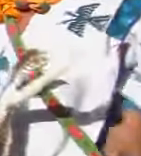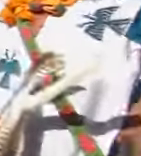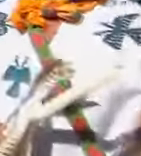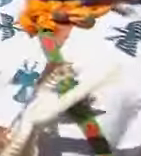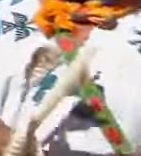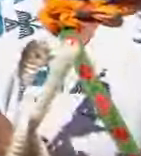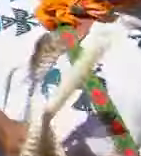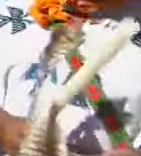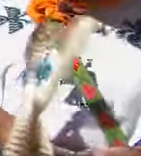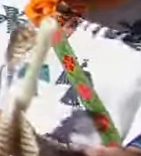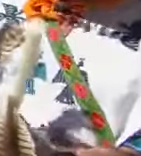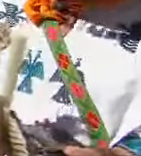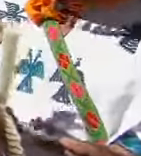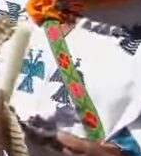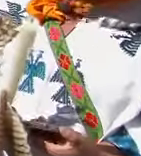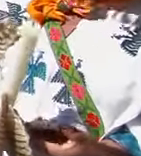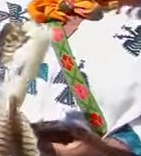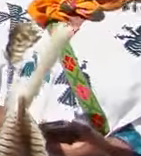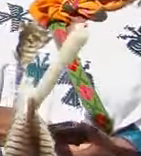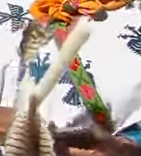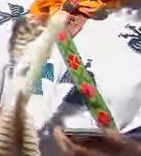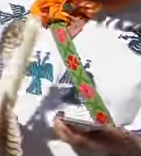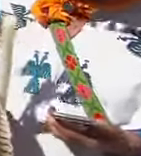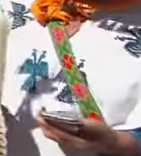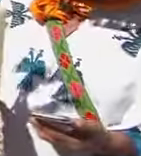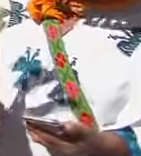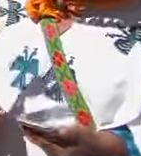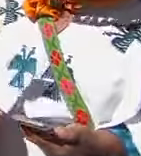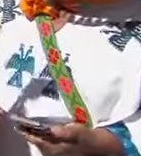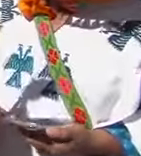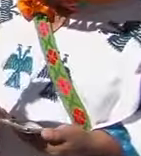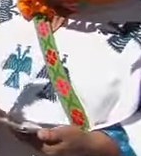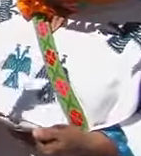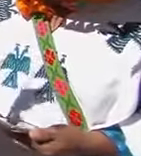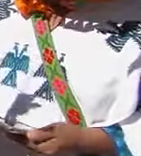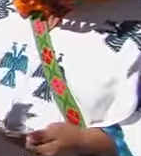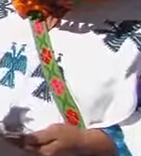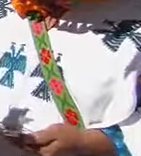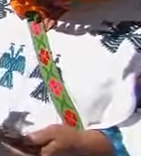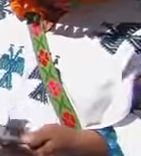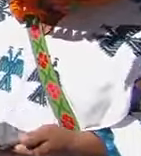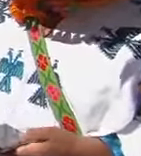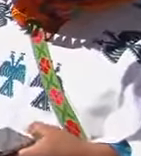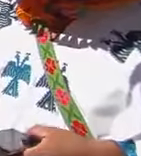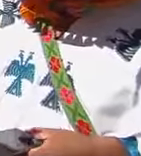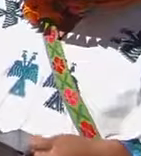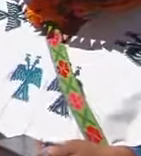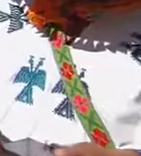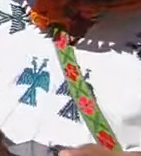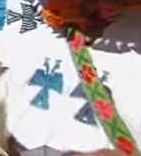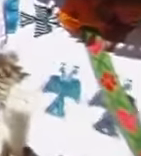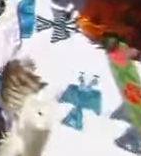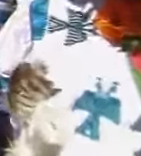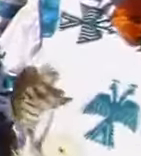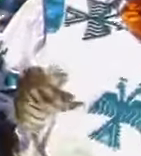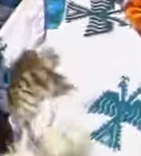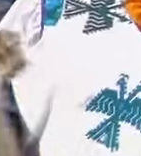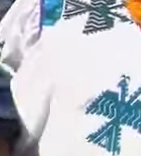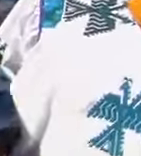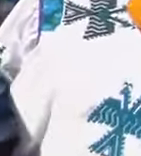Leti Ramírez y Jesús. Desde el 2012, él es mi hijo Andrés, a tu honor